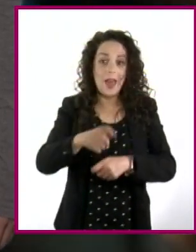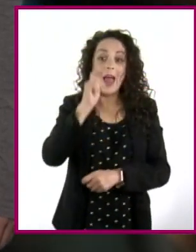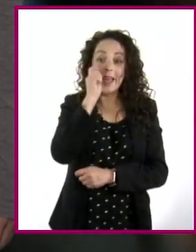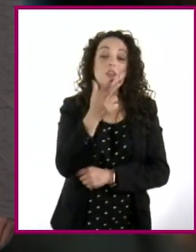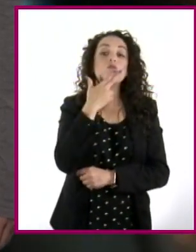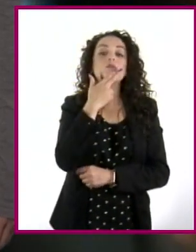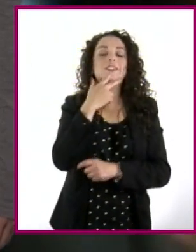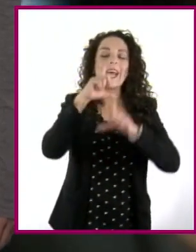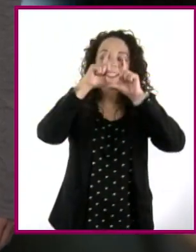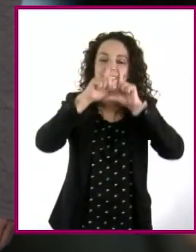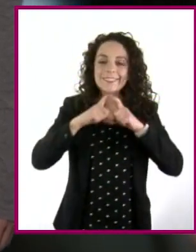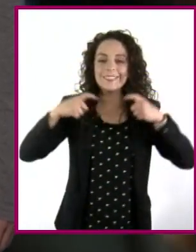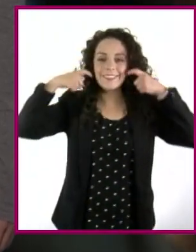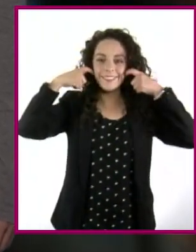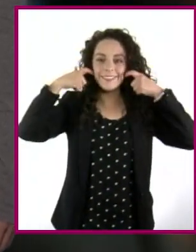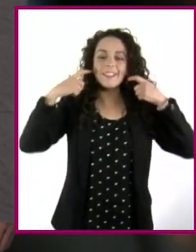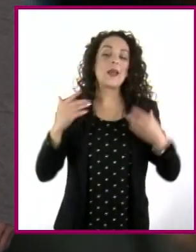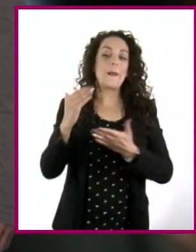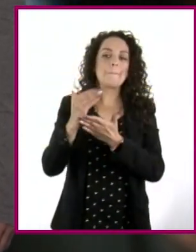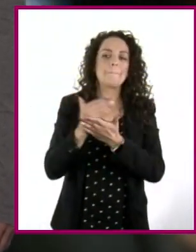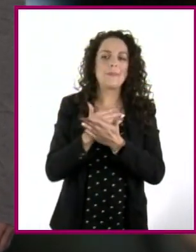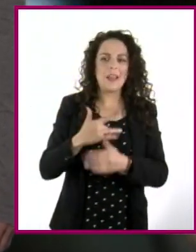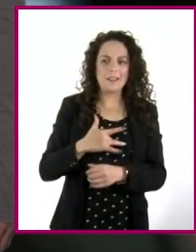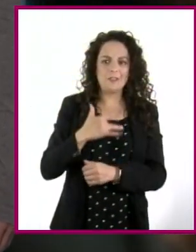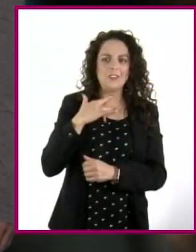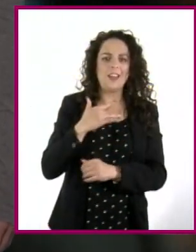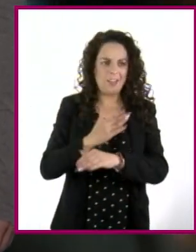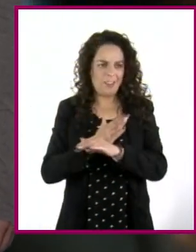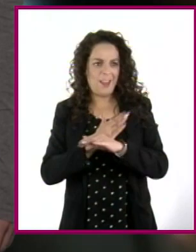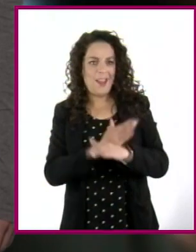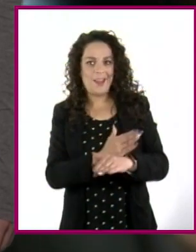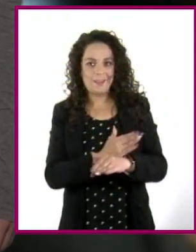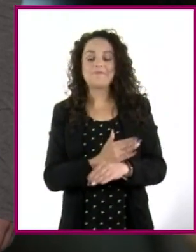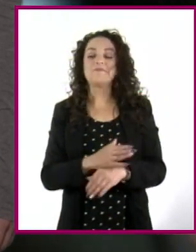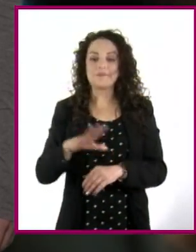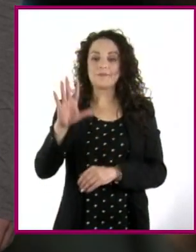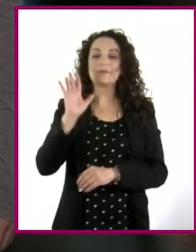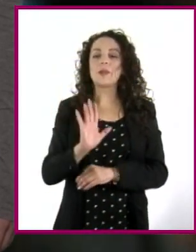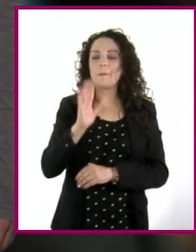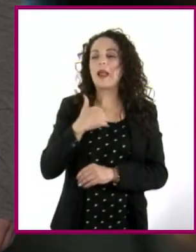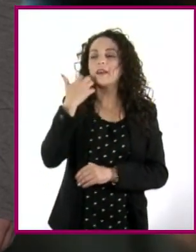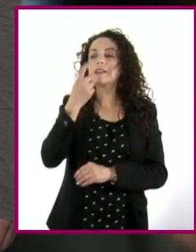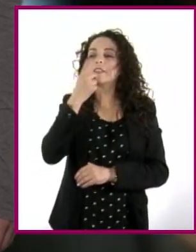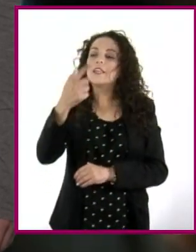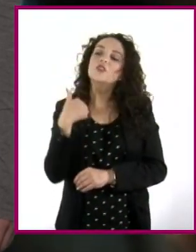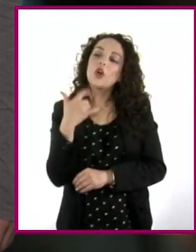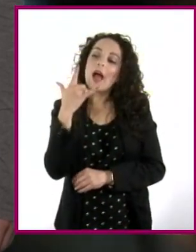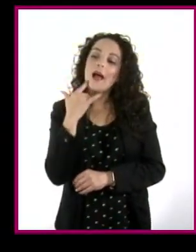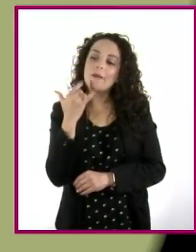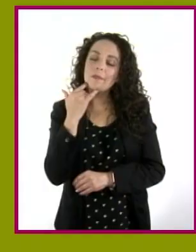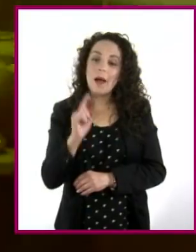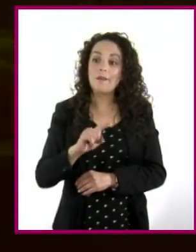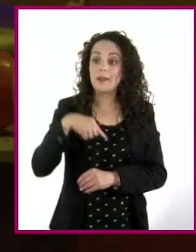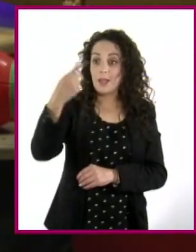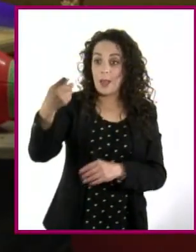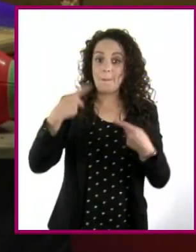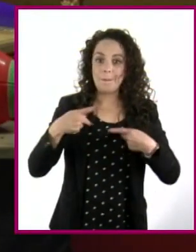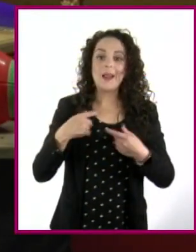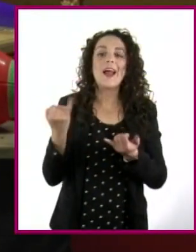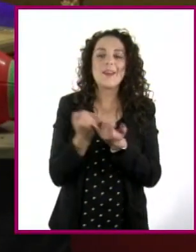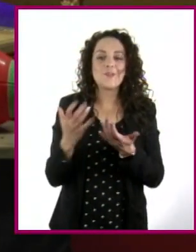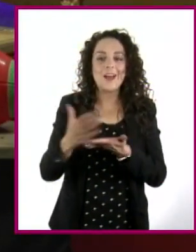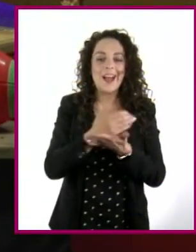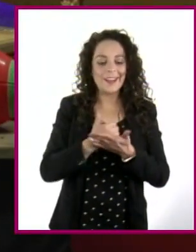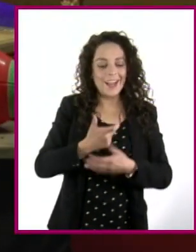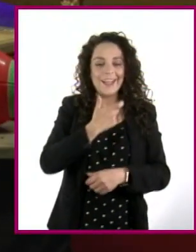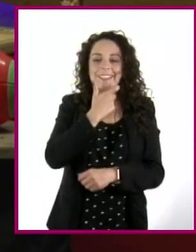comunicación, amortigua la agresión, suaviza el rechazo, comunica amabilidad y anima a los demás a sonreír. ¿Por qué